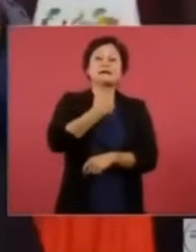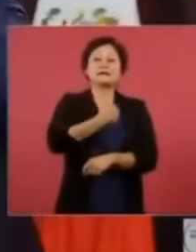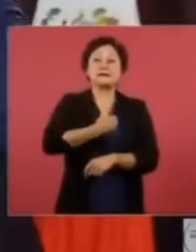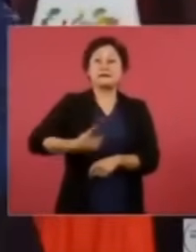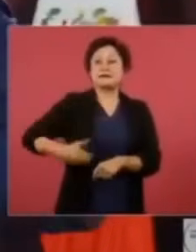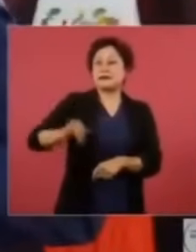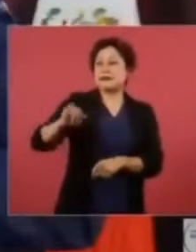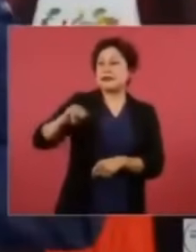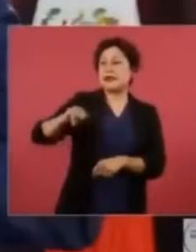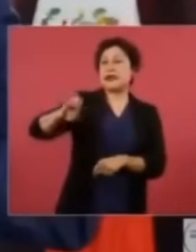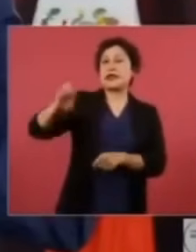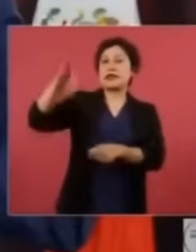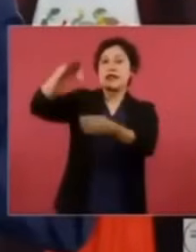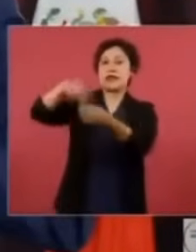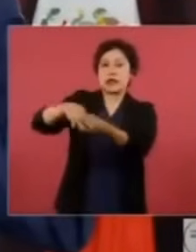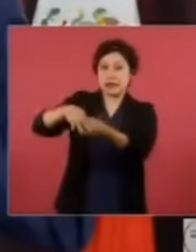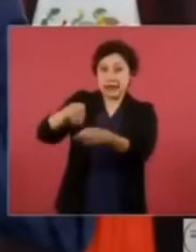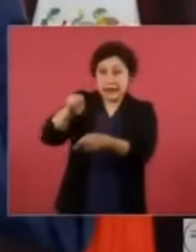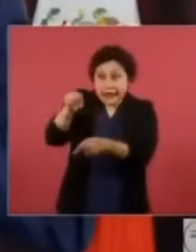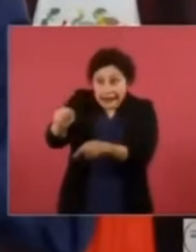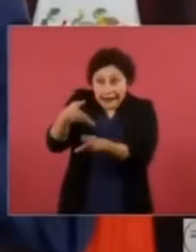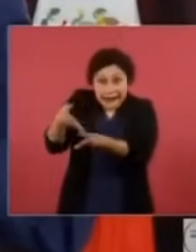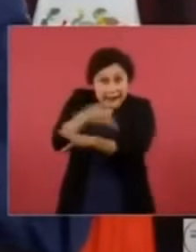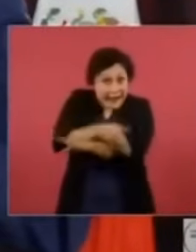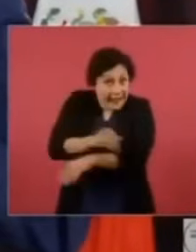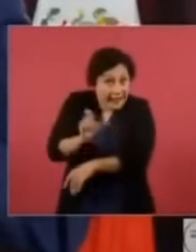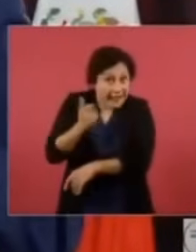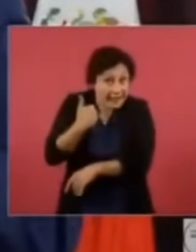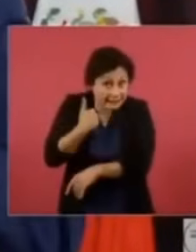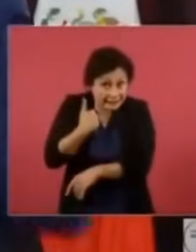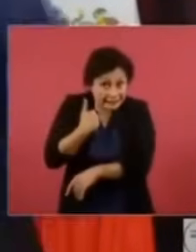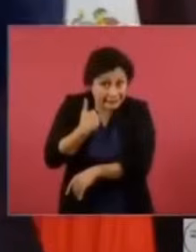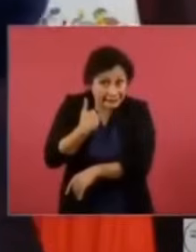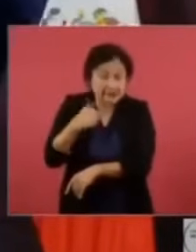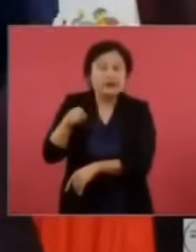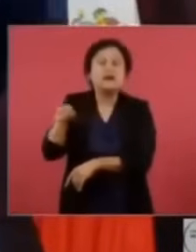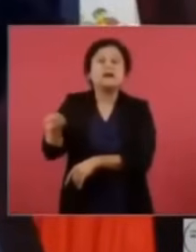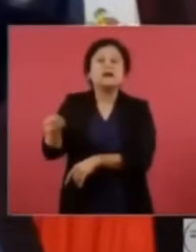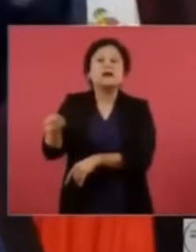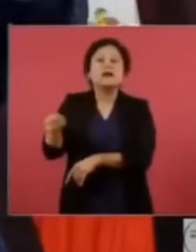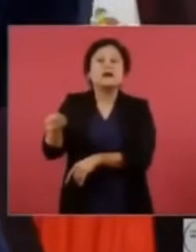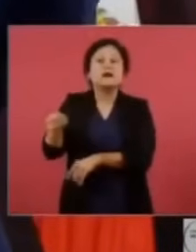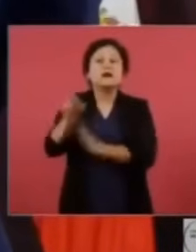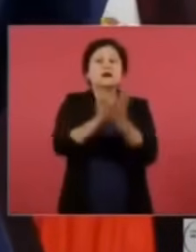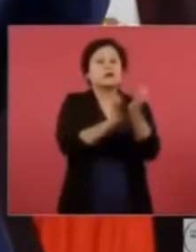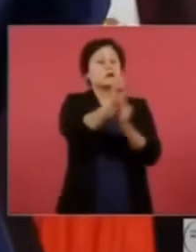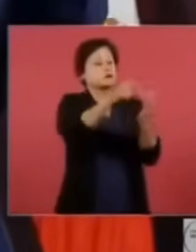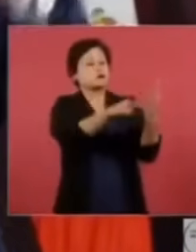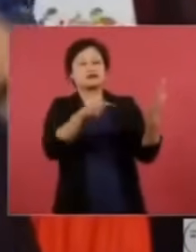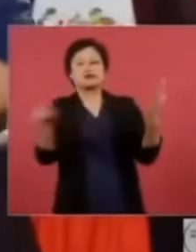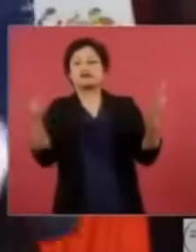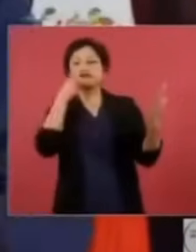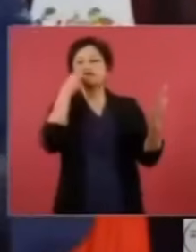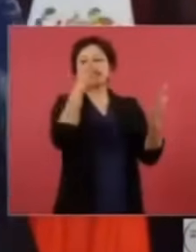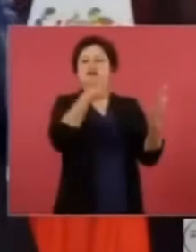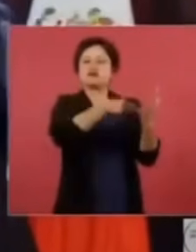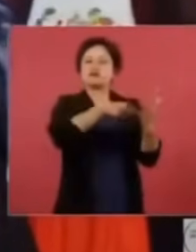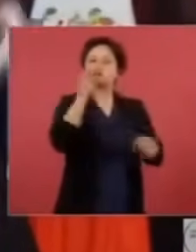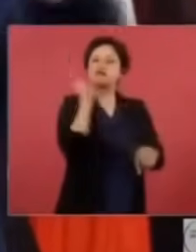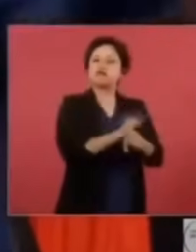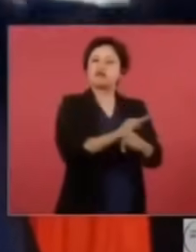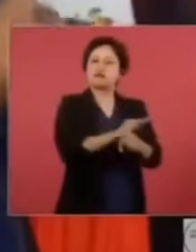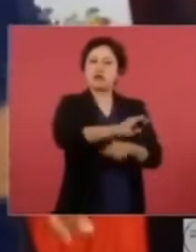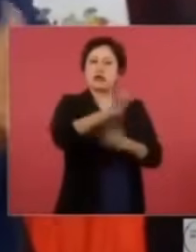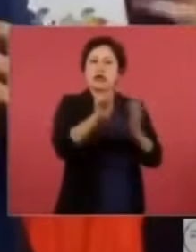donde pues transitan esos altos funcionarios y no nos ven igual porque en ese caso G le hubiera abierto la